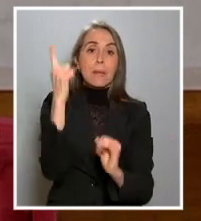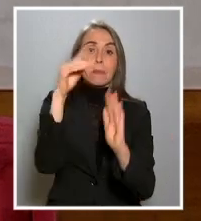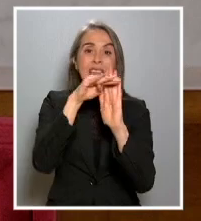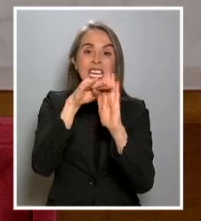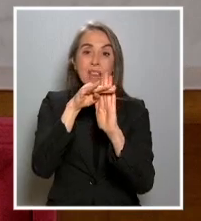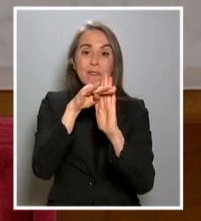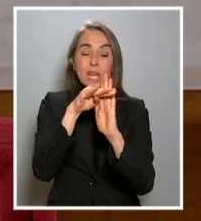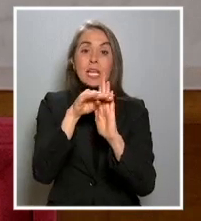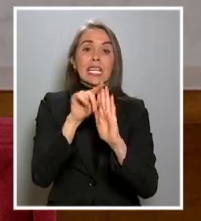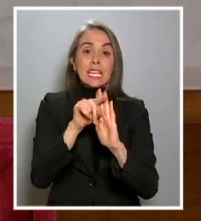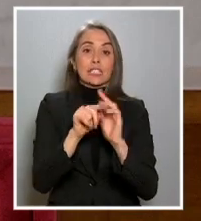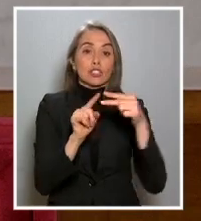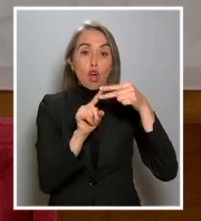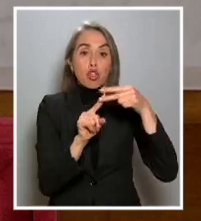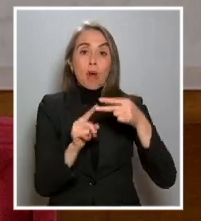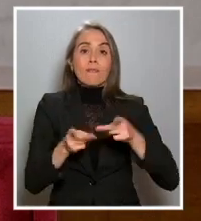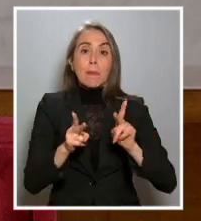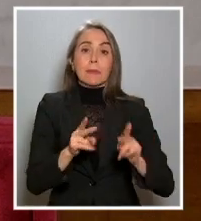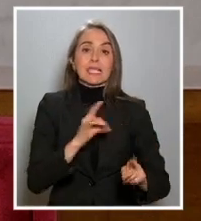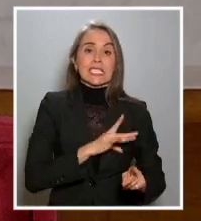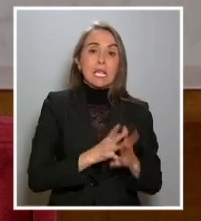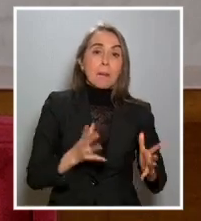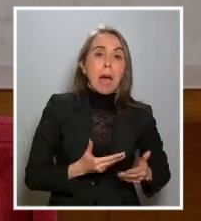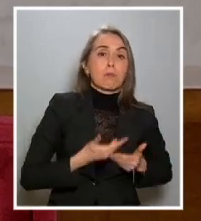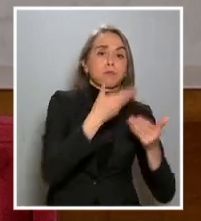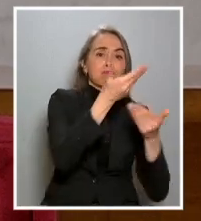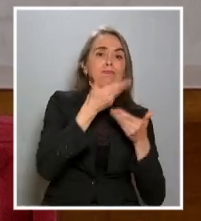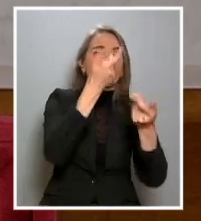dos grandes palancas para el fomento del comercio internacional chileno.